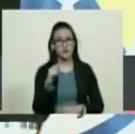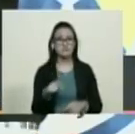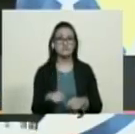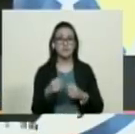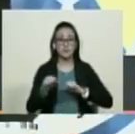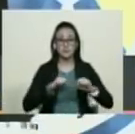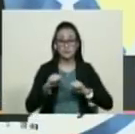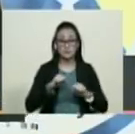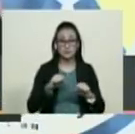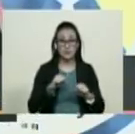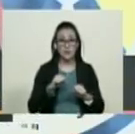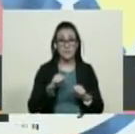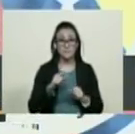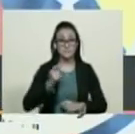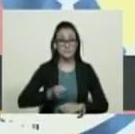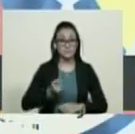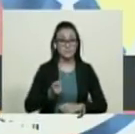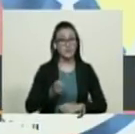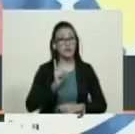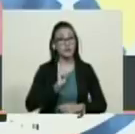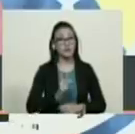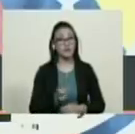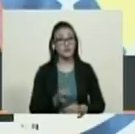gestión penitenciaria. Por eso es que